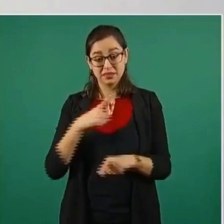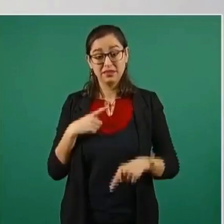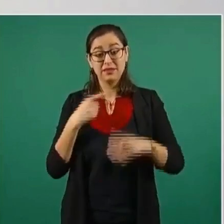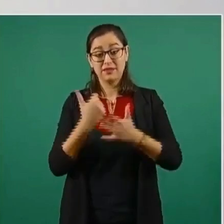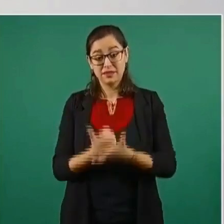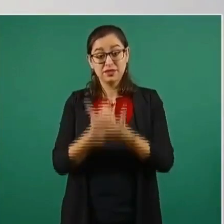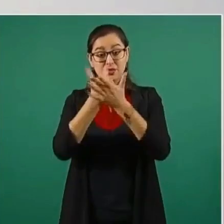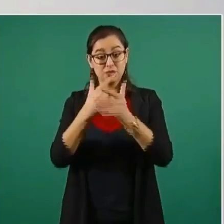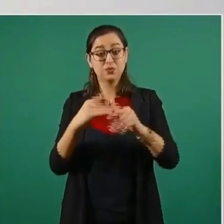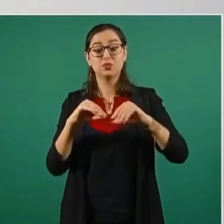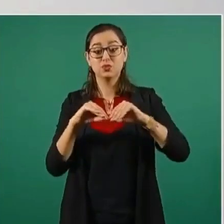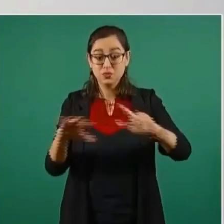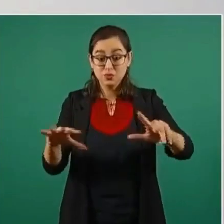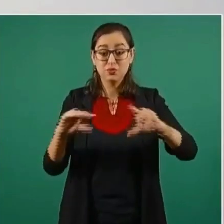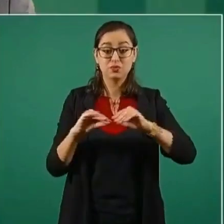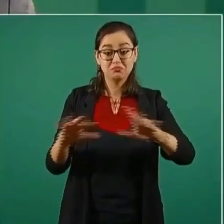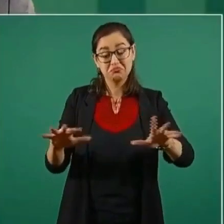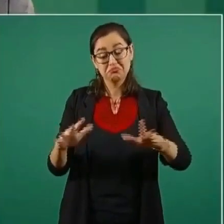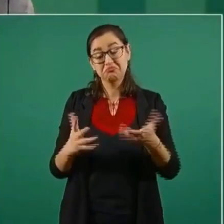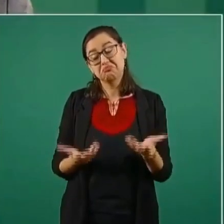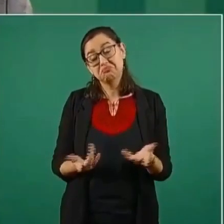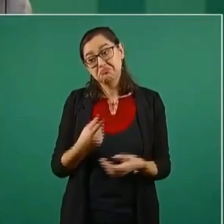quieran contribuir,